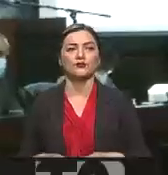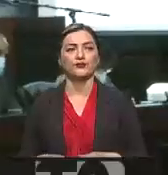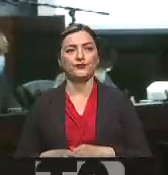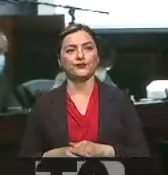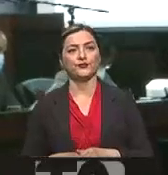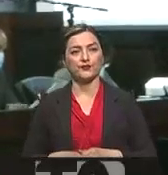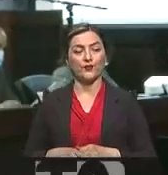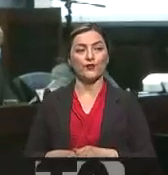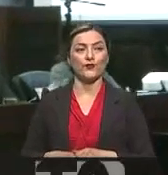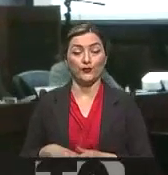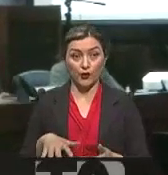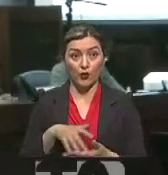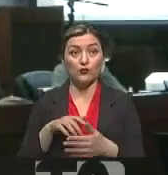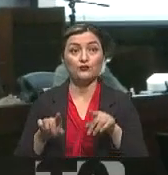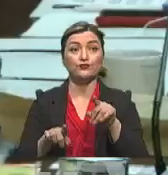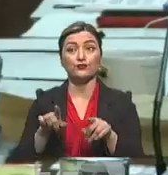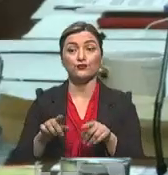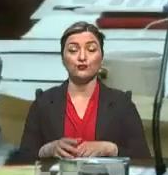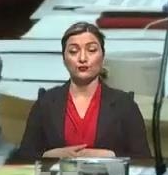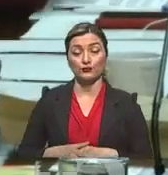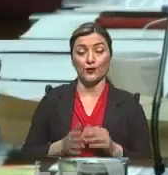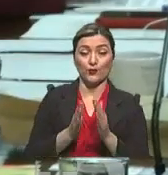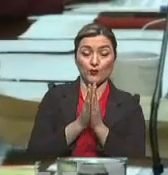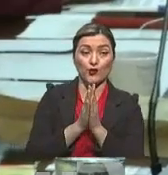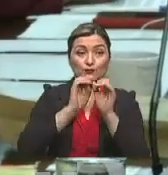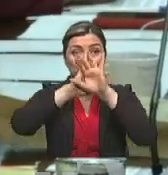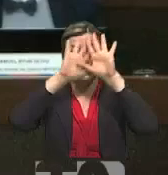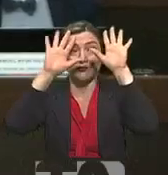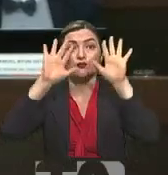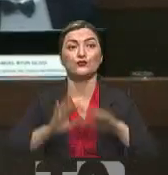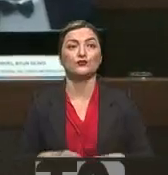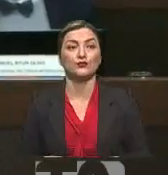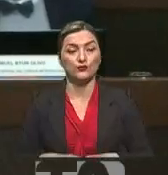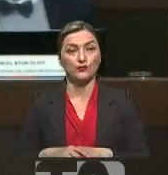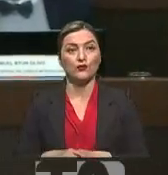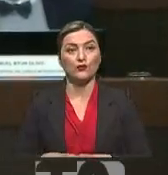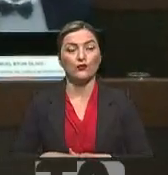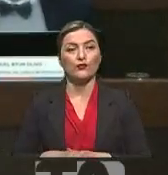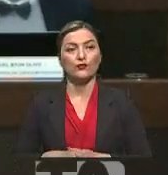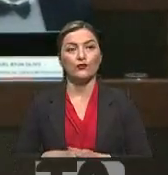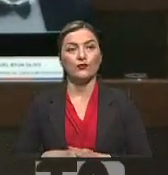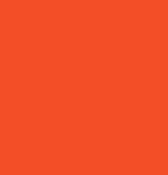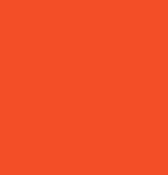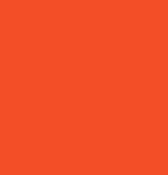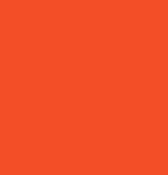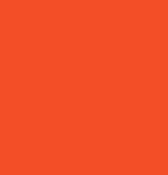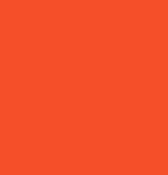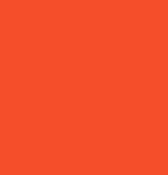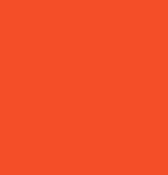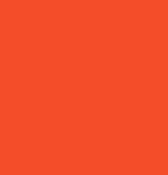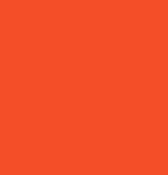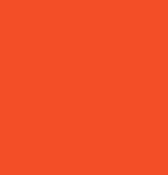anunciaron. Hay varios cuestionamientos que ahora los ediles piden se esclarezcan. En Quito, Stephanie Paz, 24 horas.